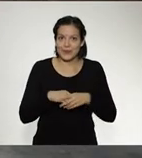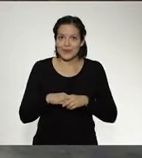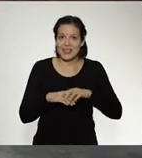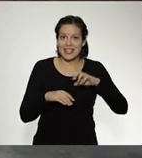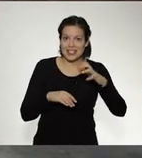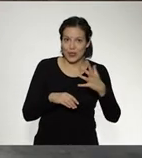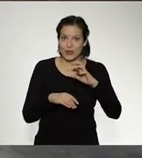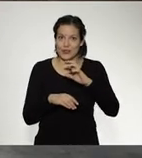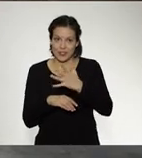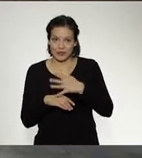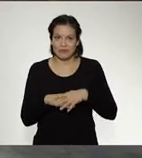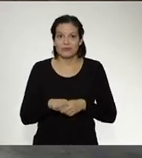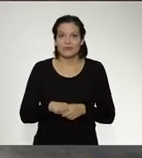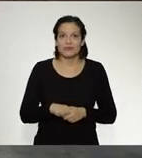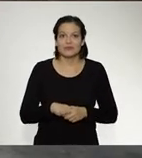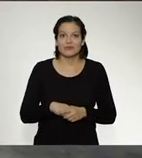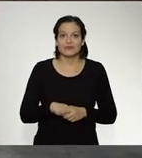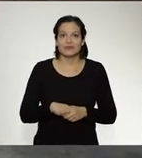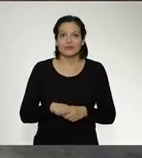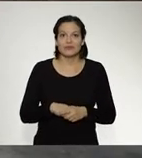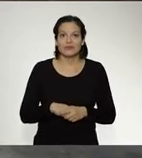5 para cada lado,